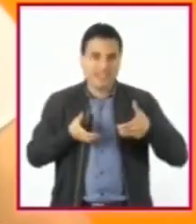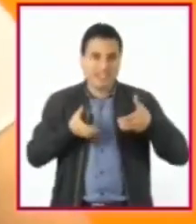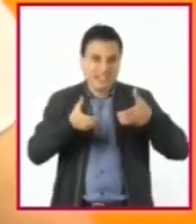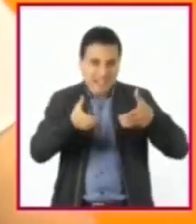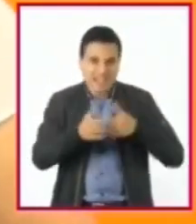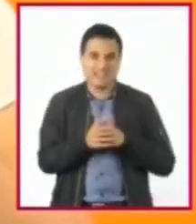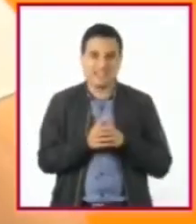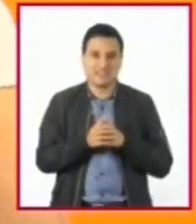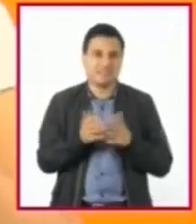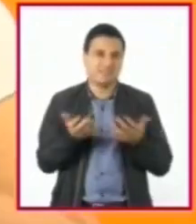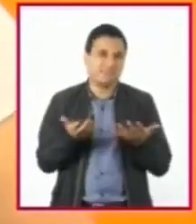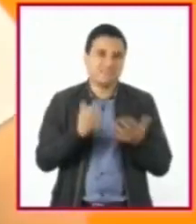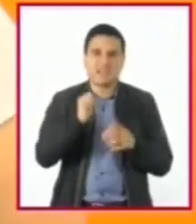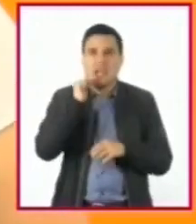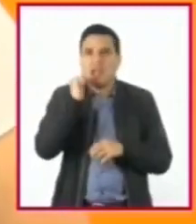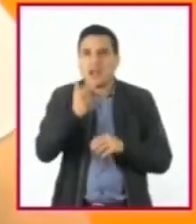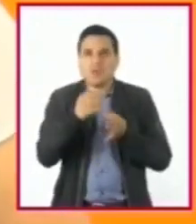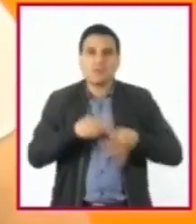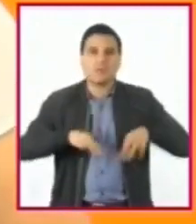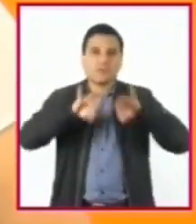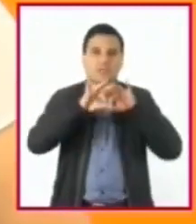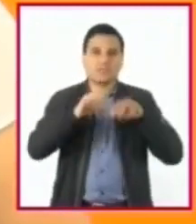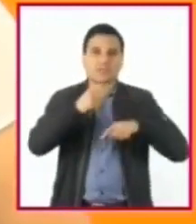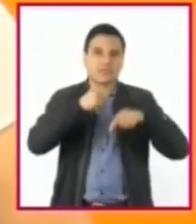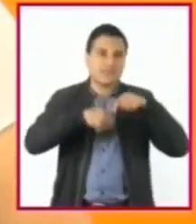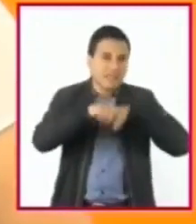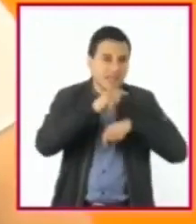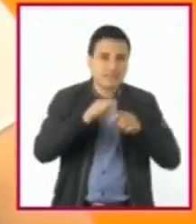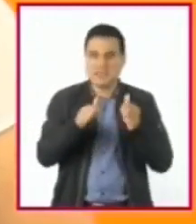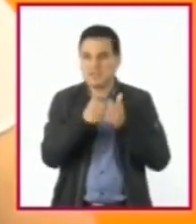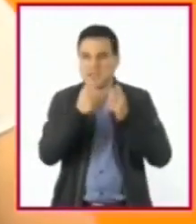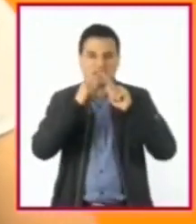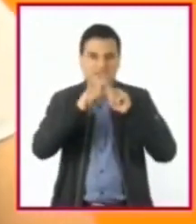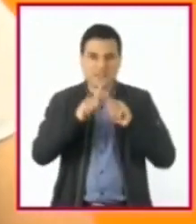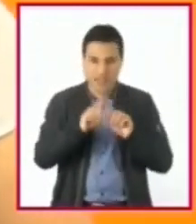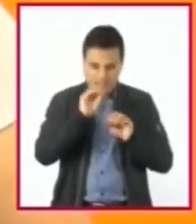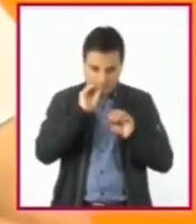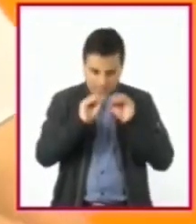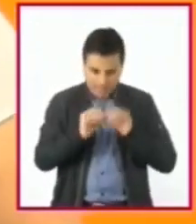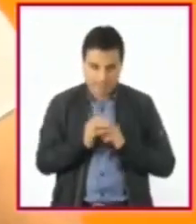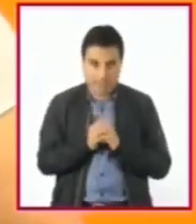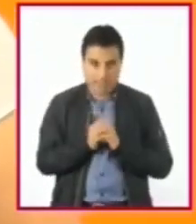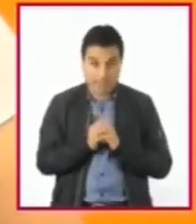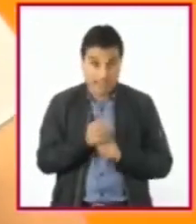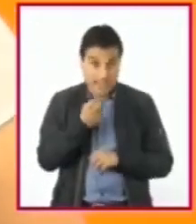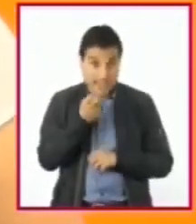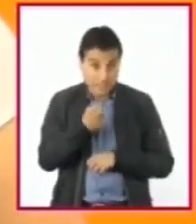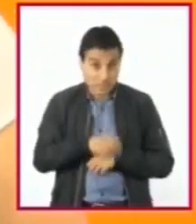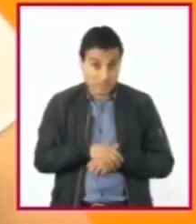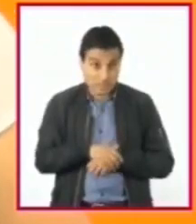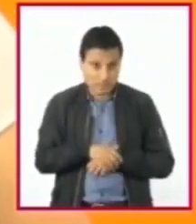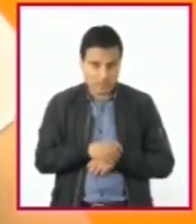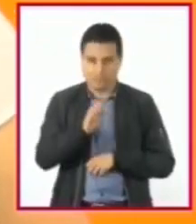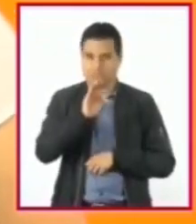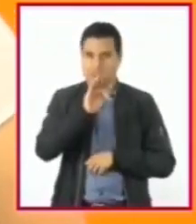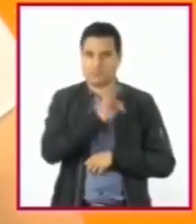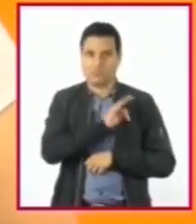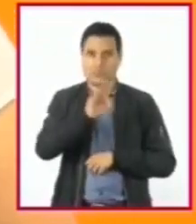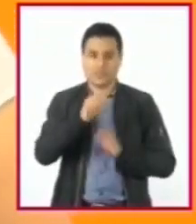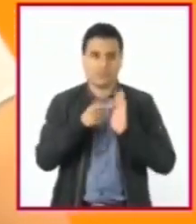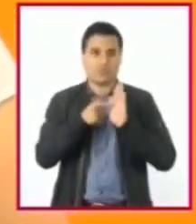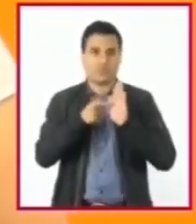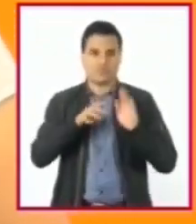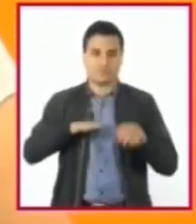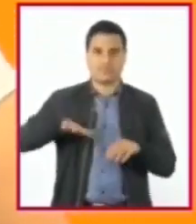algunas referencias que les facilitará encontrar la ubicación. Esta es una forma de representar el espacio en